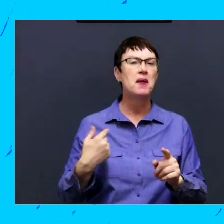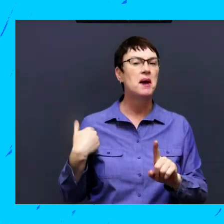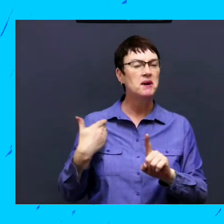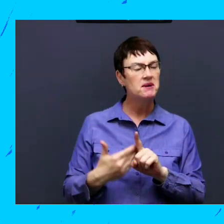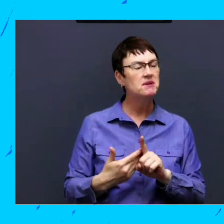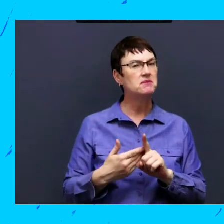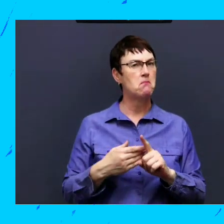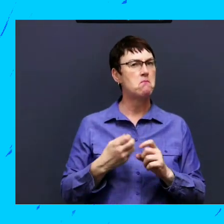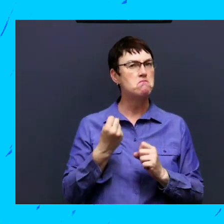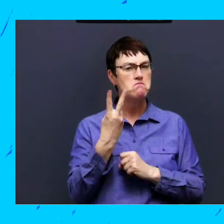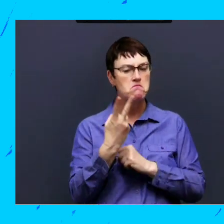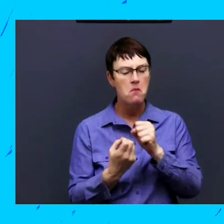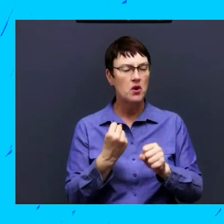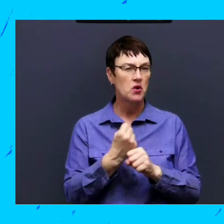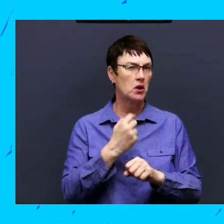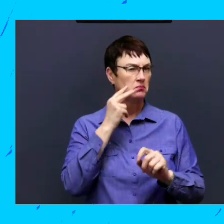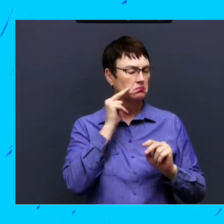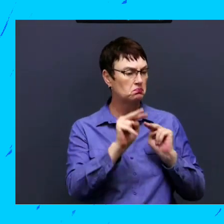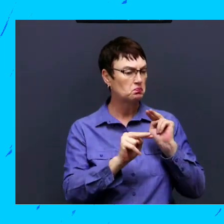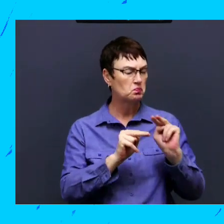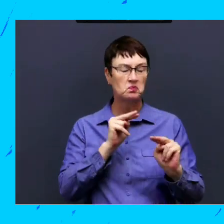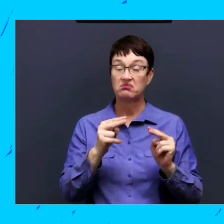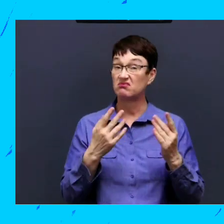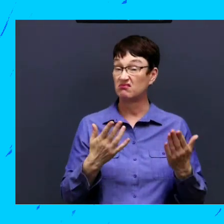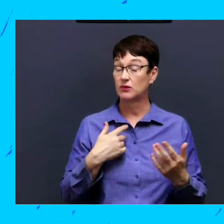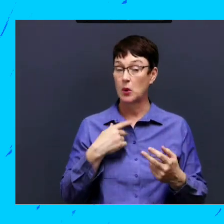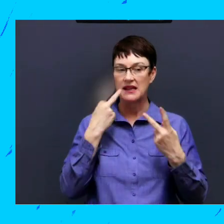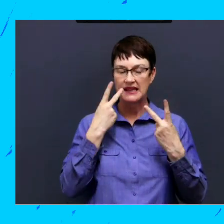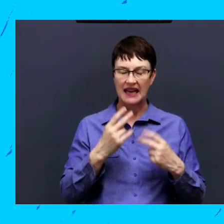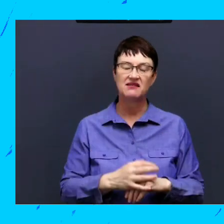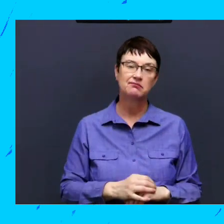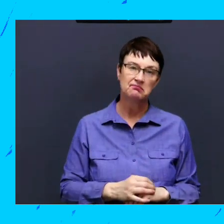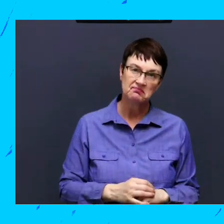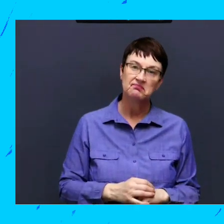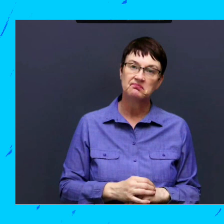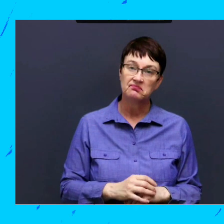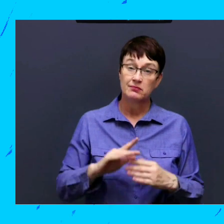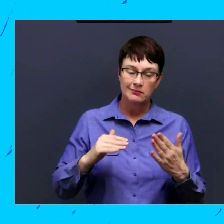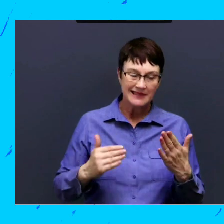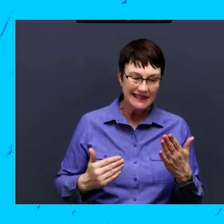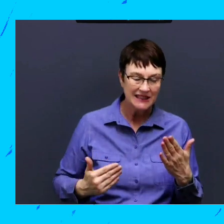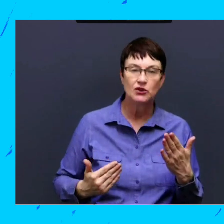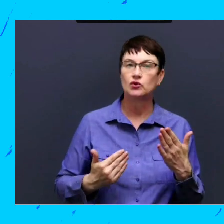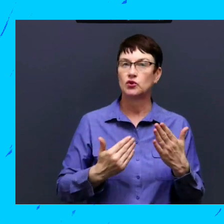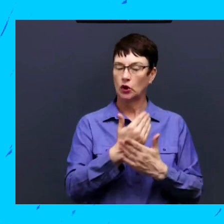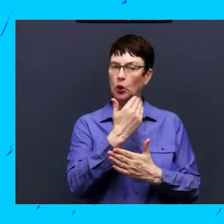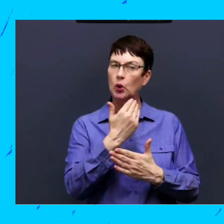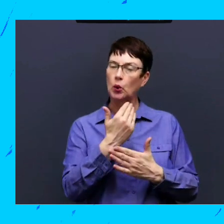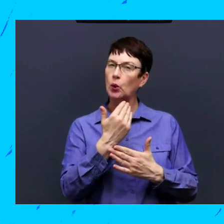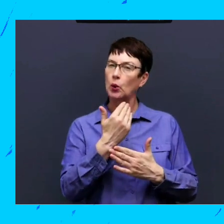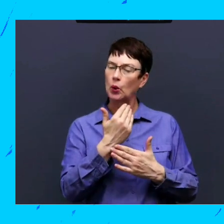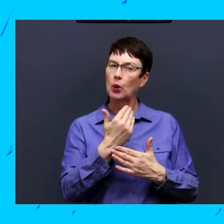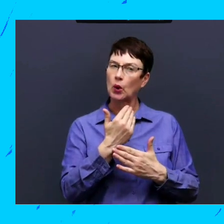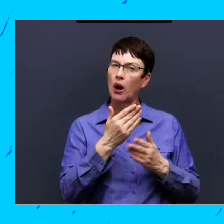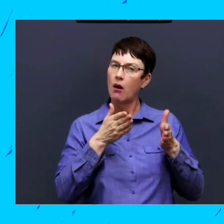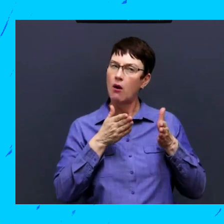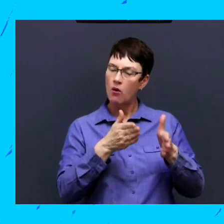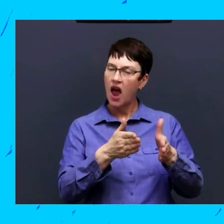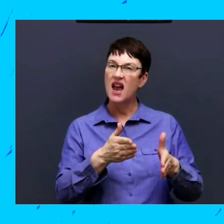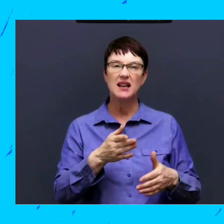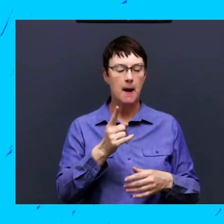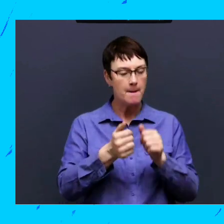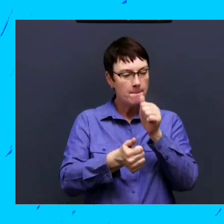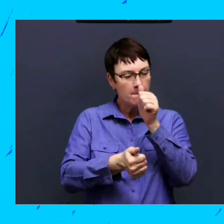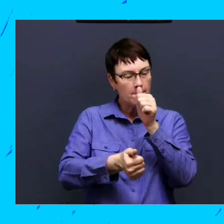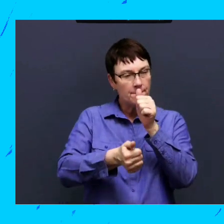los últimos años. La inversión trae nuevos insights sobre los beneficios